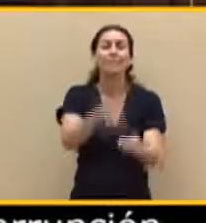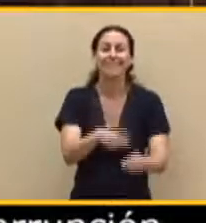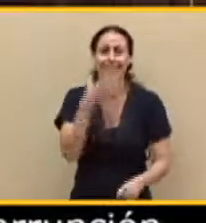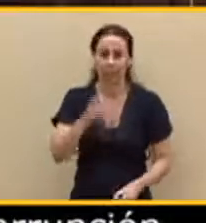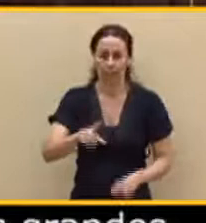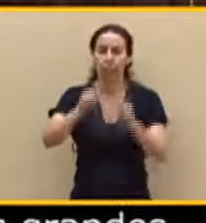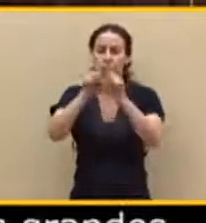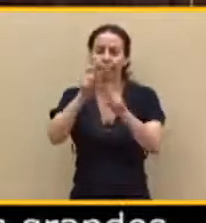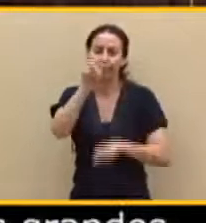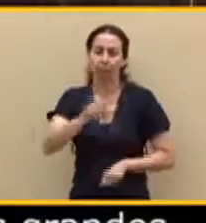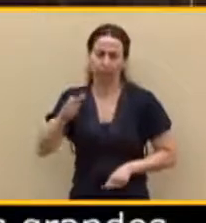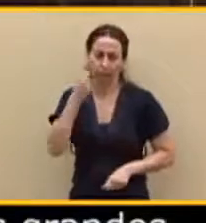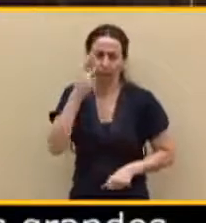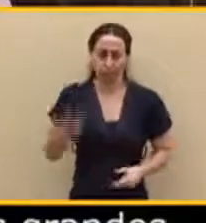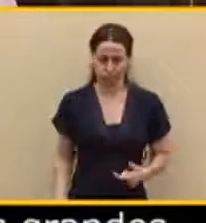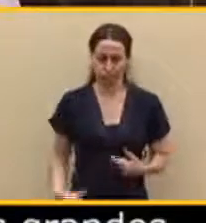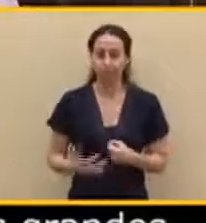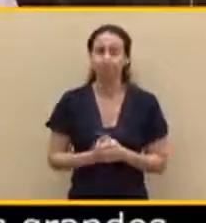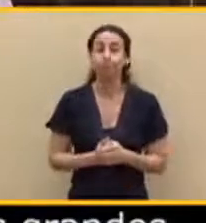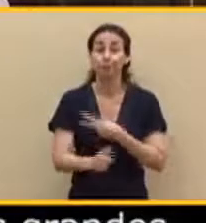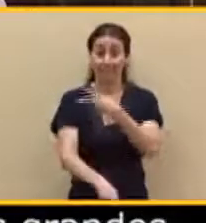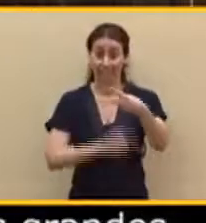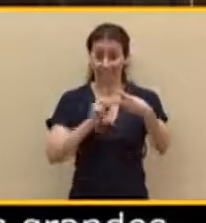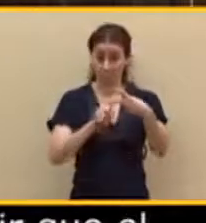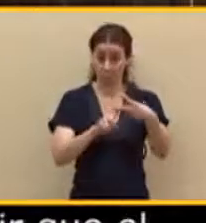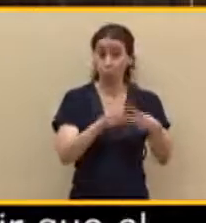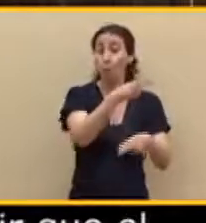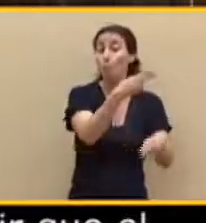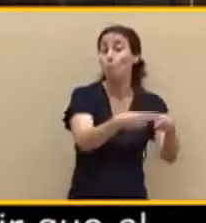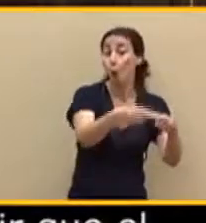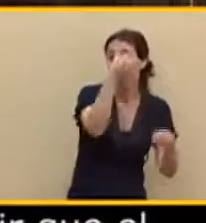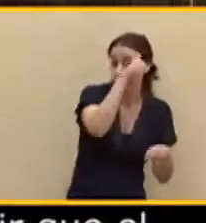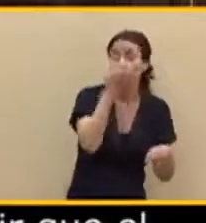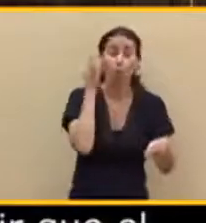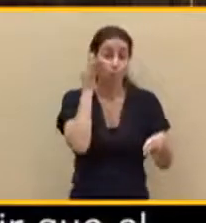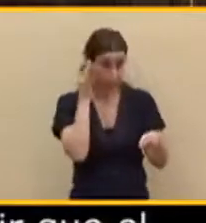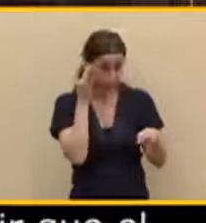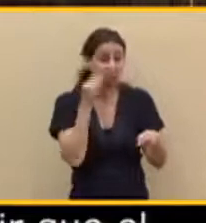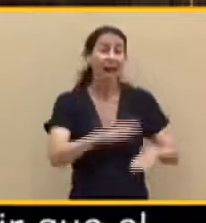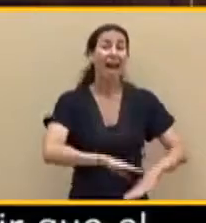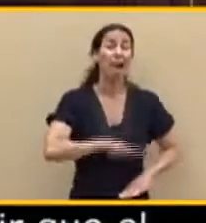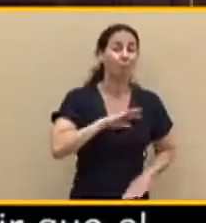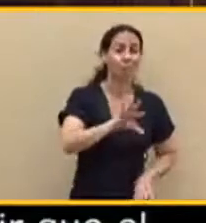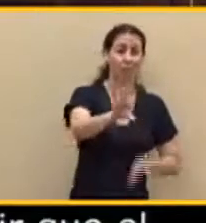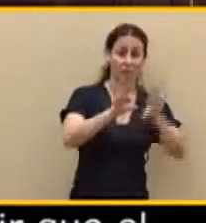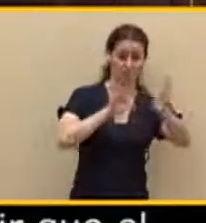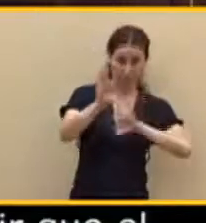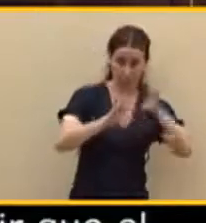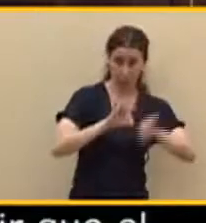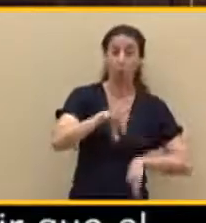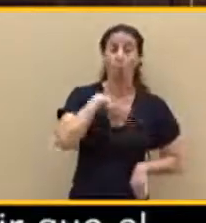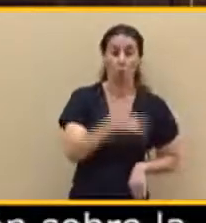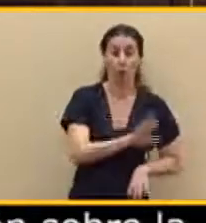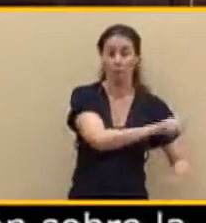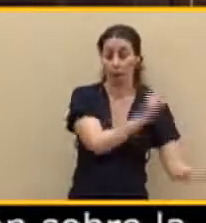segundo lugar, tiene que ocurrir que el político o la política tenga capacidad de decisión sobre la adjudicación de esa obra pública,